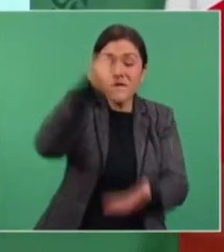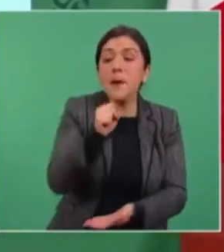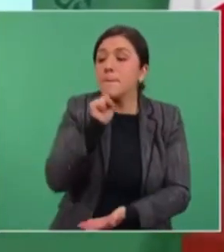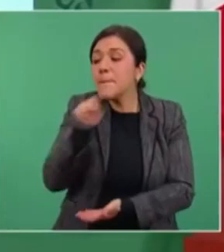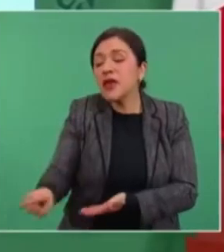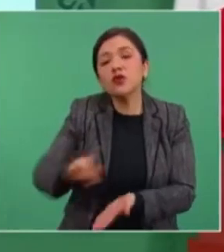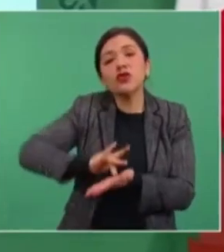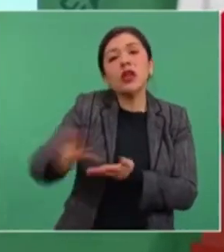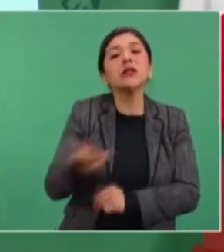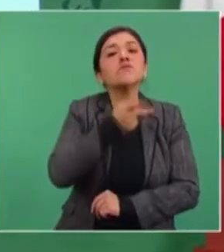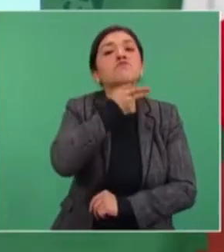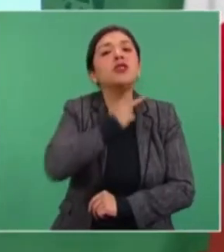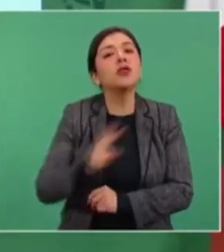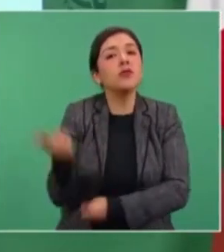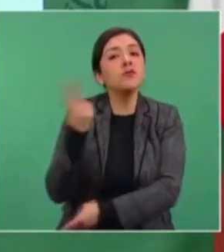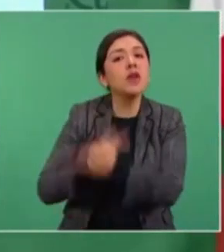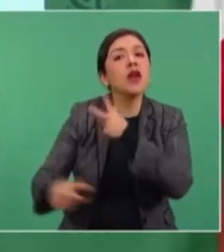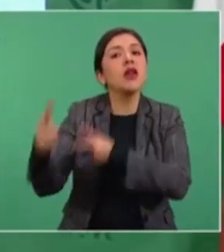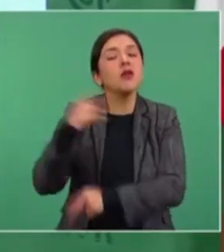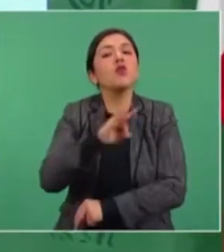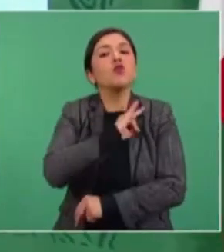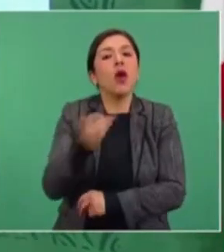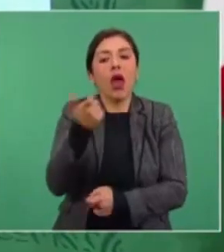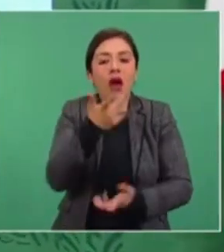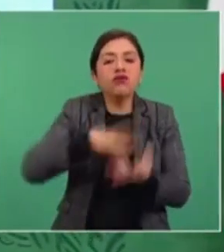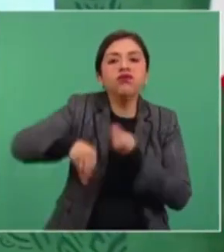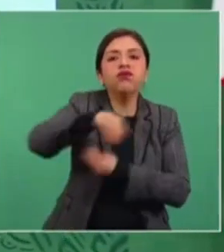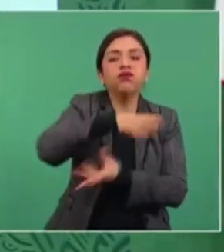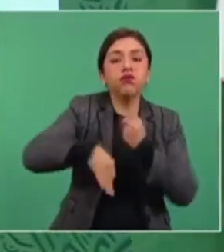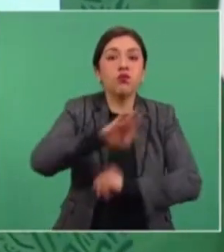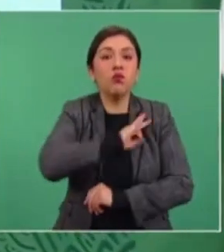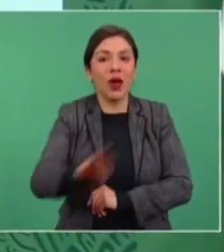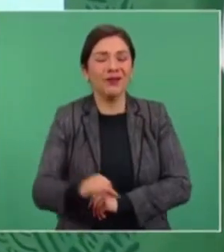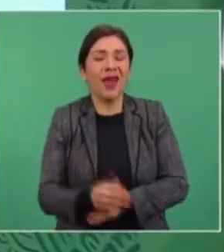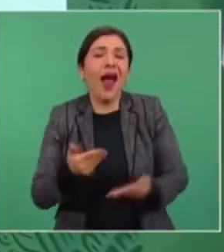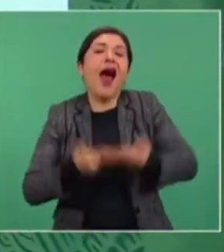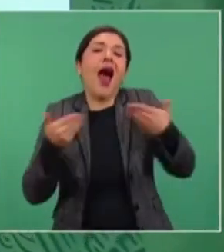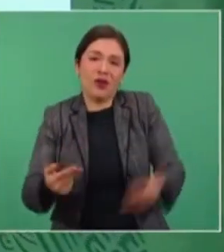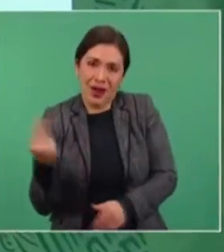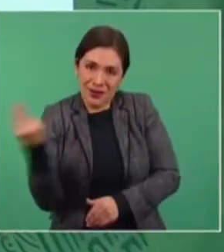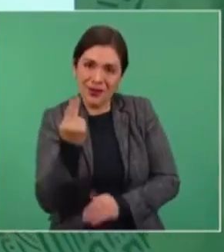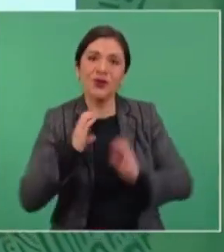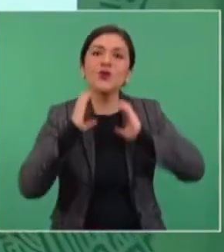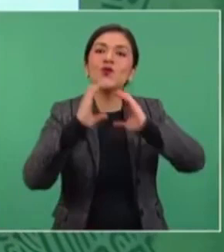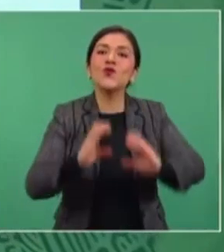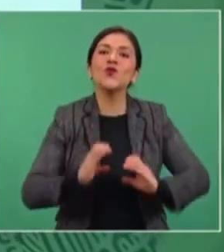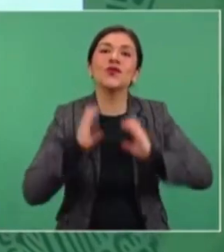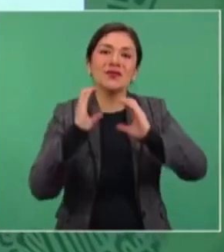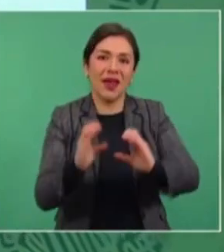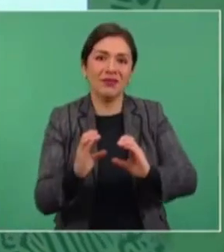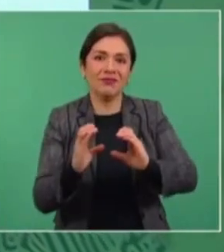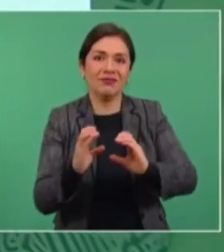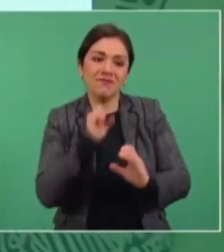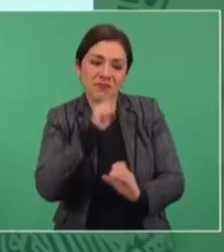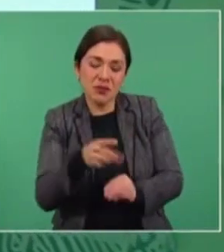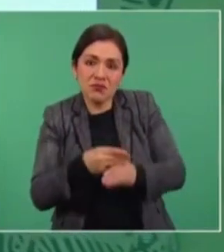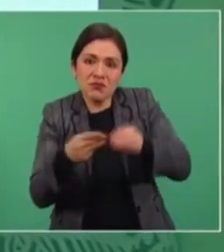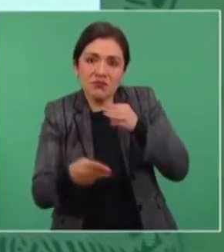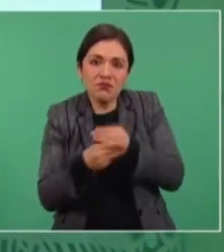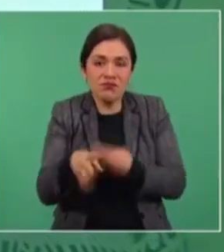petróleo. Entonces tenemos que cuidar los recursos, no actuar de